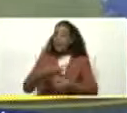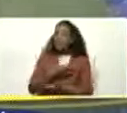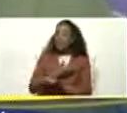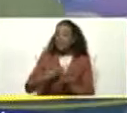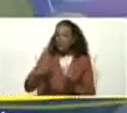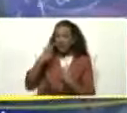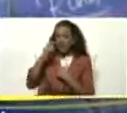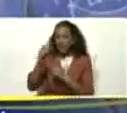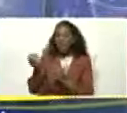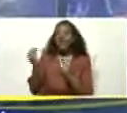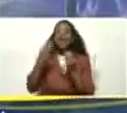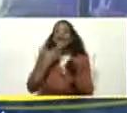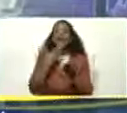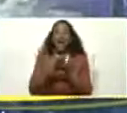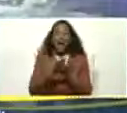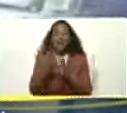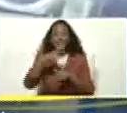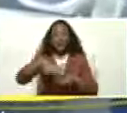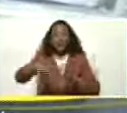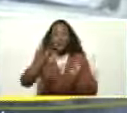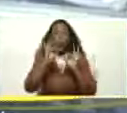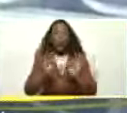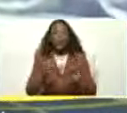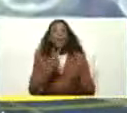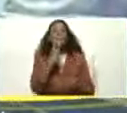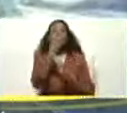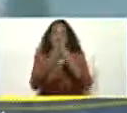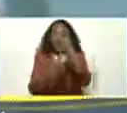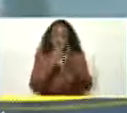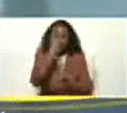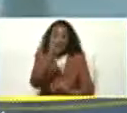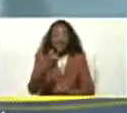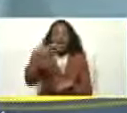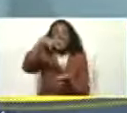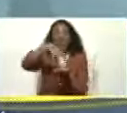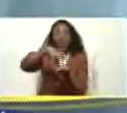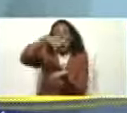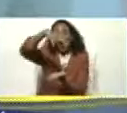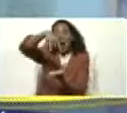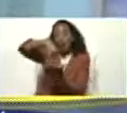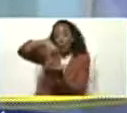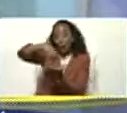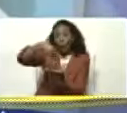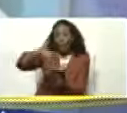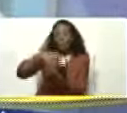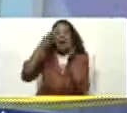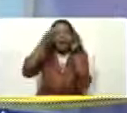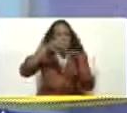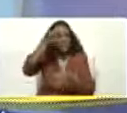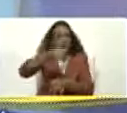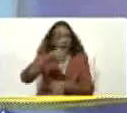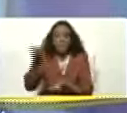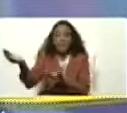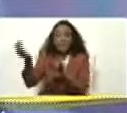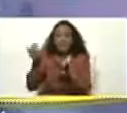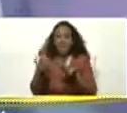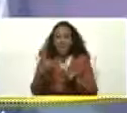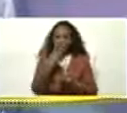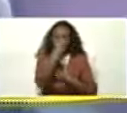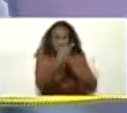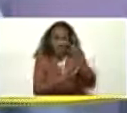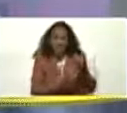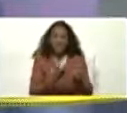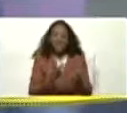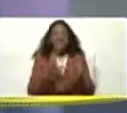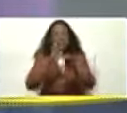Nuevamente gracias por su visita al Estado carabobo cada vez que el presidente de la república viene a carabobo